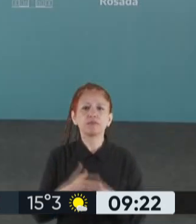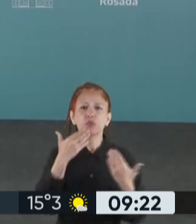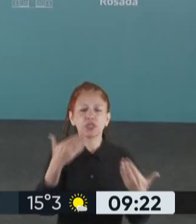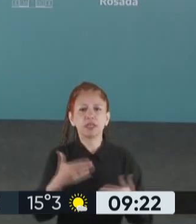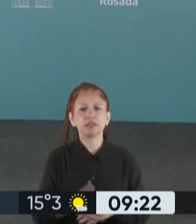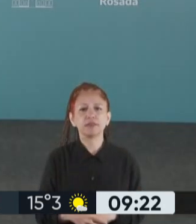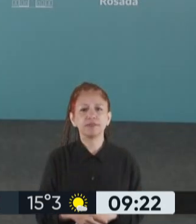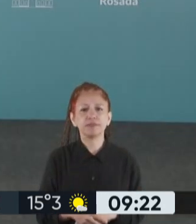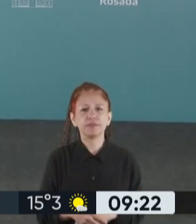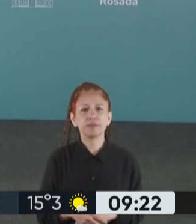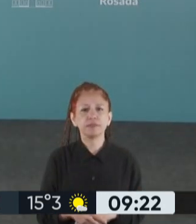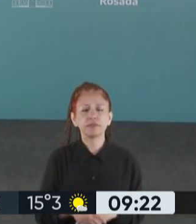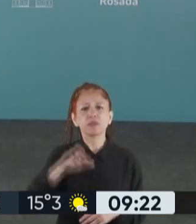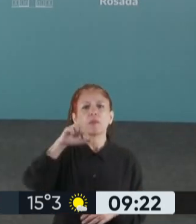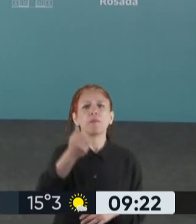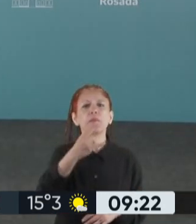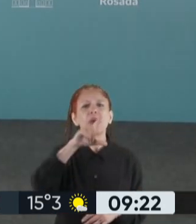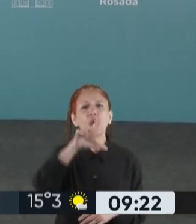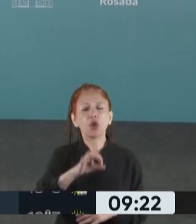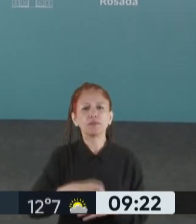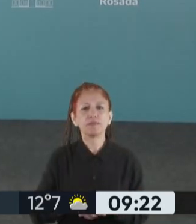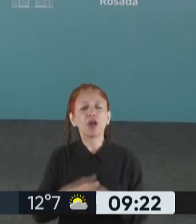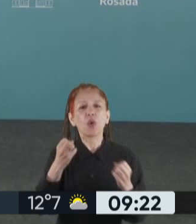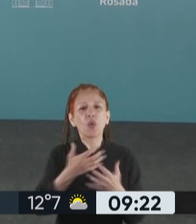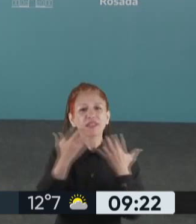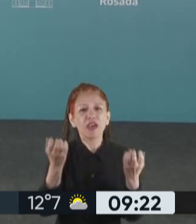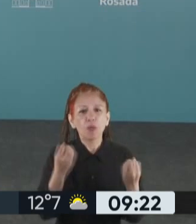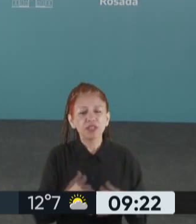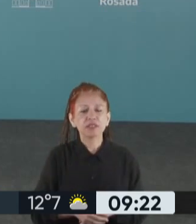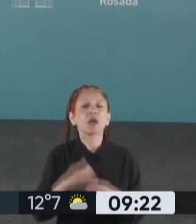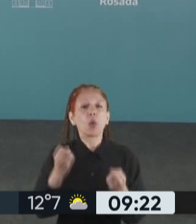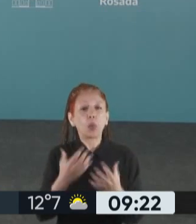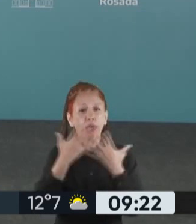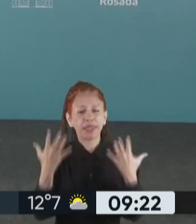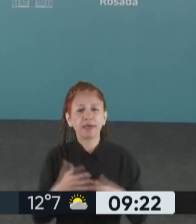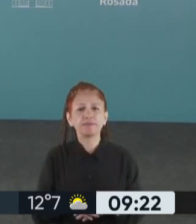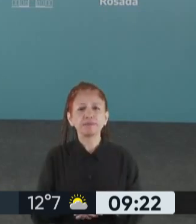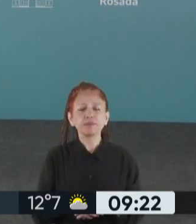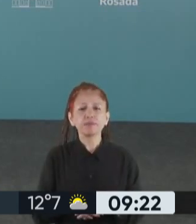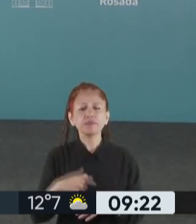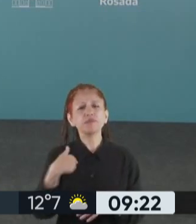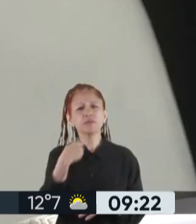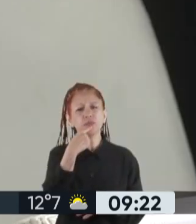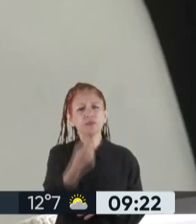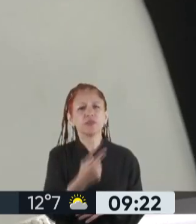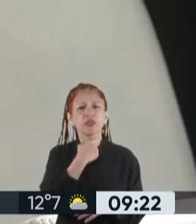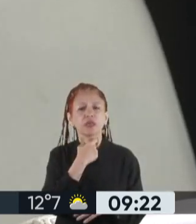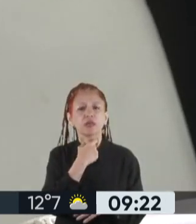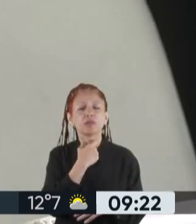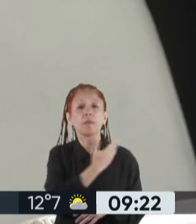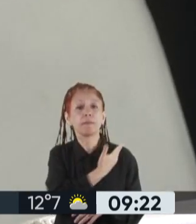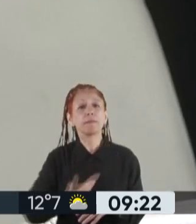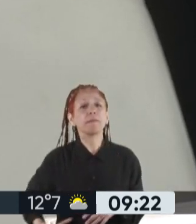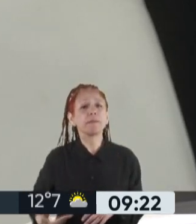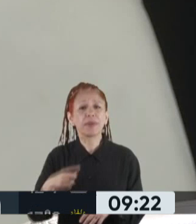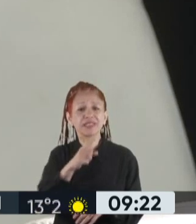gracias. Pablo Gagliano, Continental. Pablo, buen día, ¿cómo estás? ¿Qué tal? Muy buenos días. Quería consultarla acerca de si el